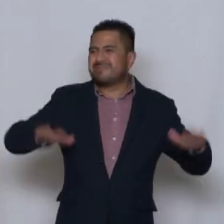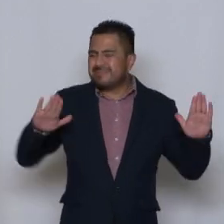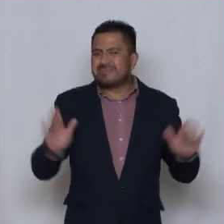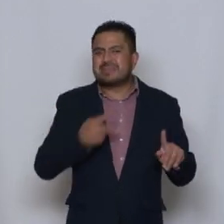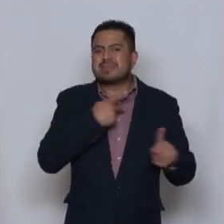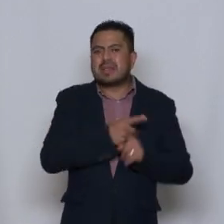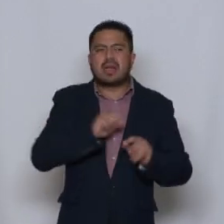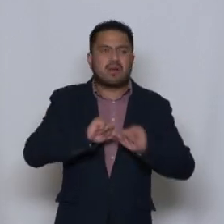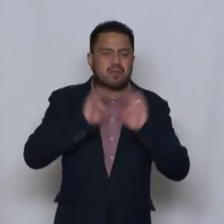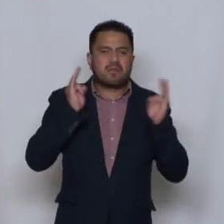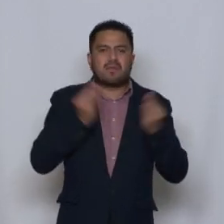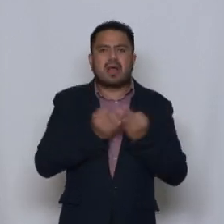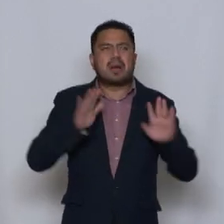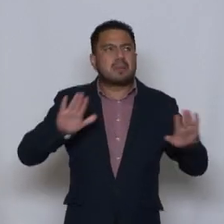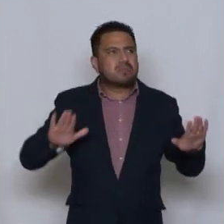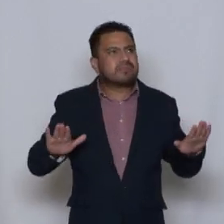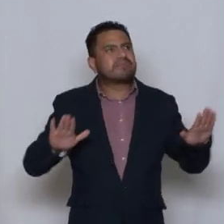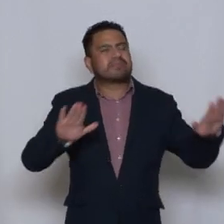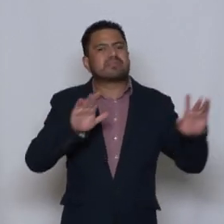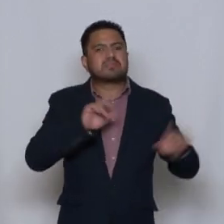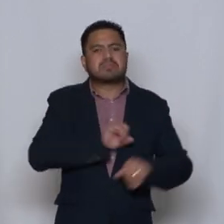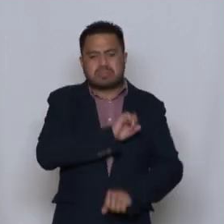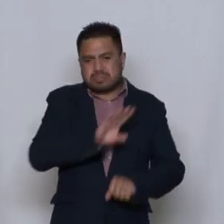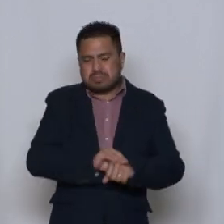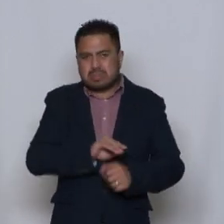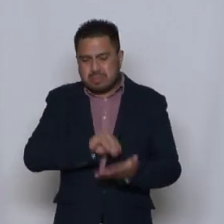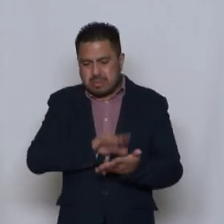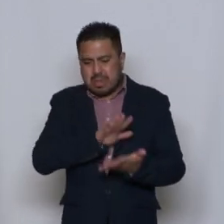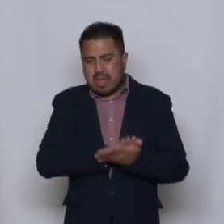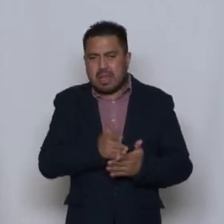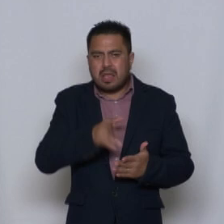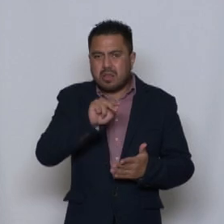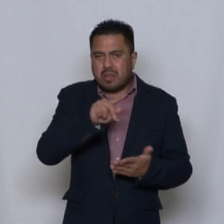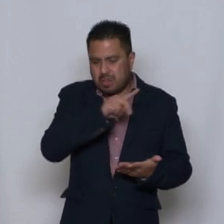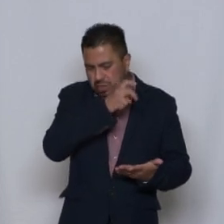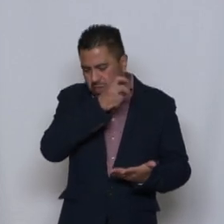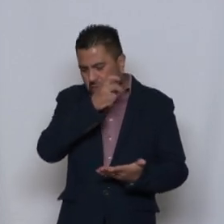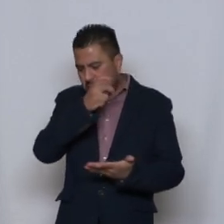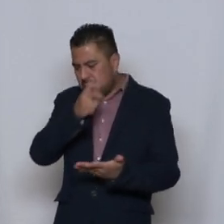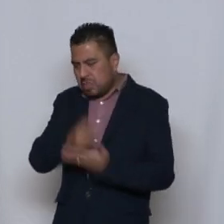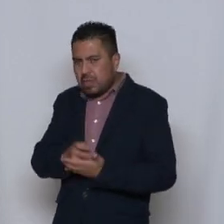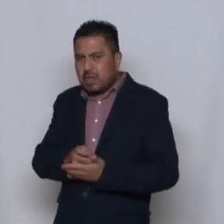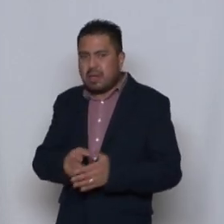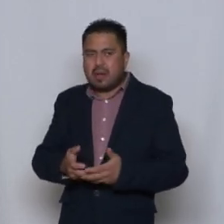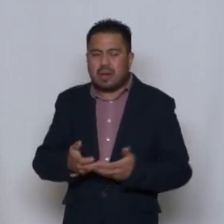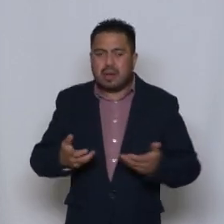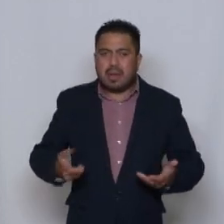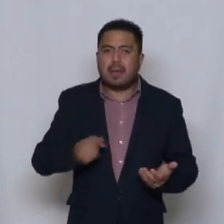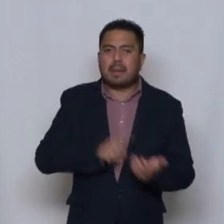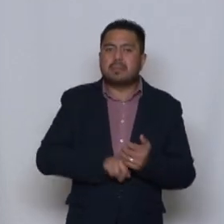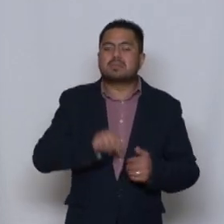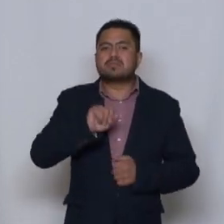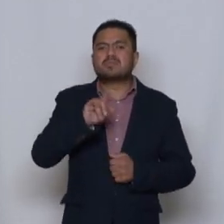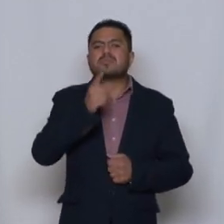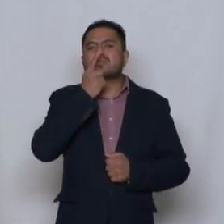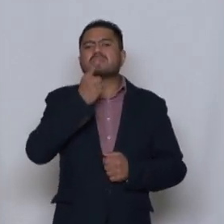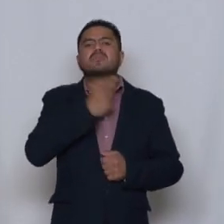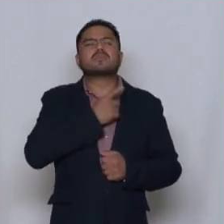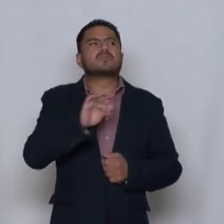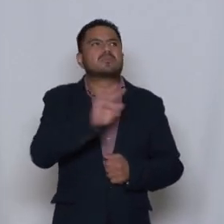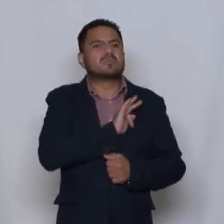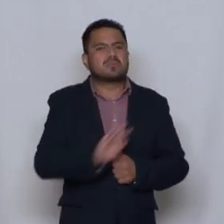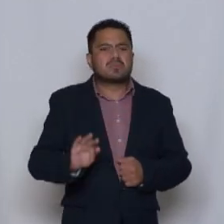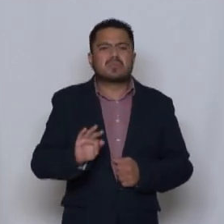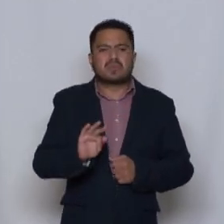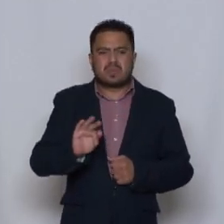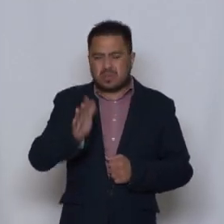tienen alguna forma aerodinámica que les permite planear y no caer al suelo, ¿sí? Sí, y ¿nos podría decir, por ejemplo,